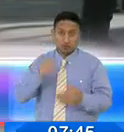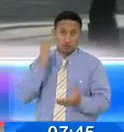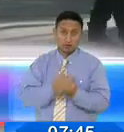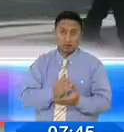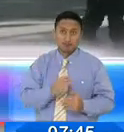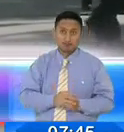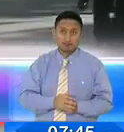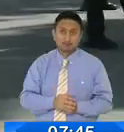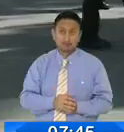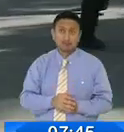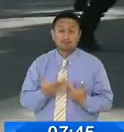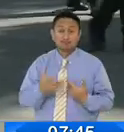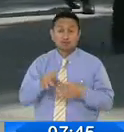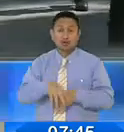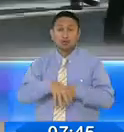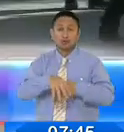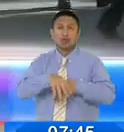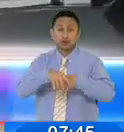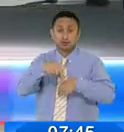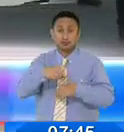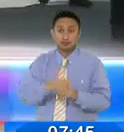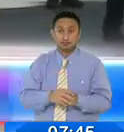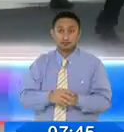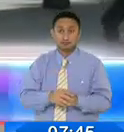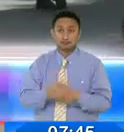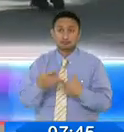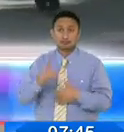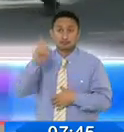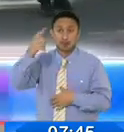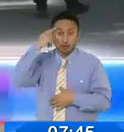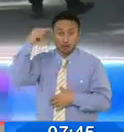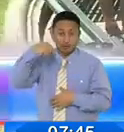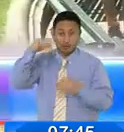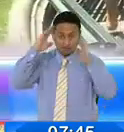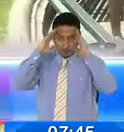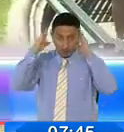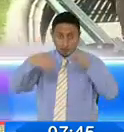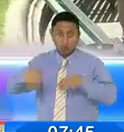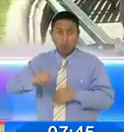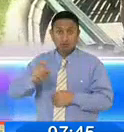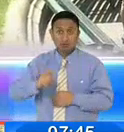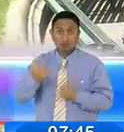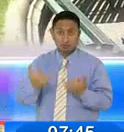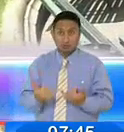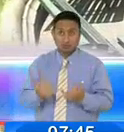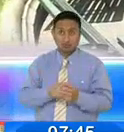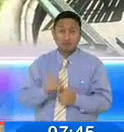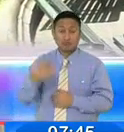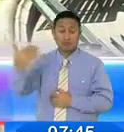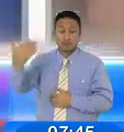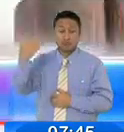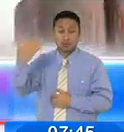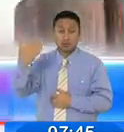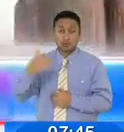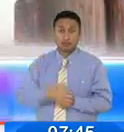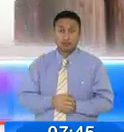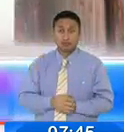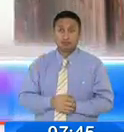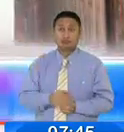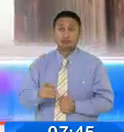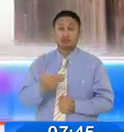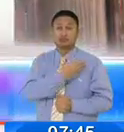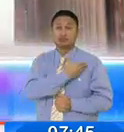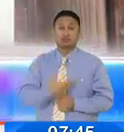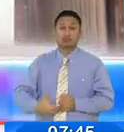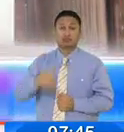Tras la marcha, informaron que una vez que el gobierno no ha atendido los requerimientos realizados por los alcaldes del país, el presidente de la